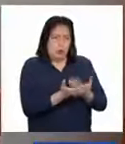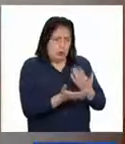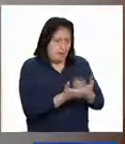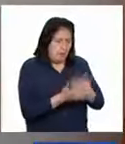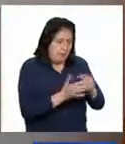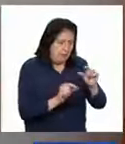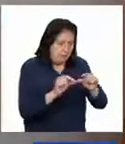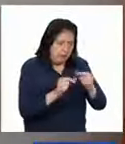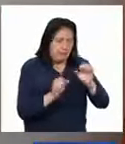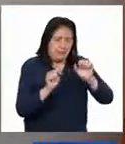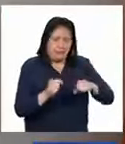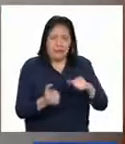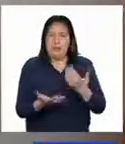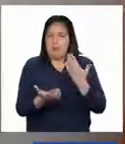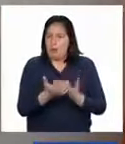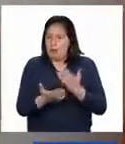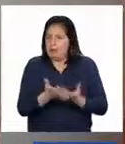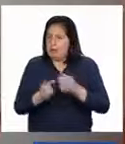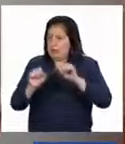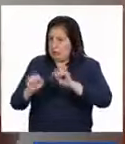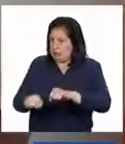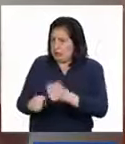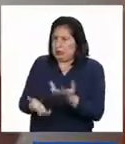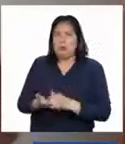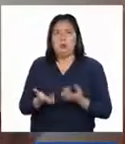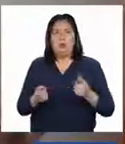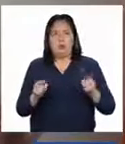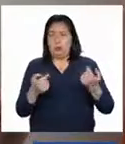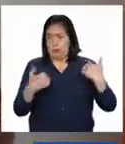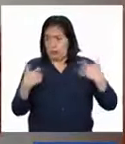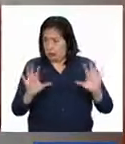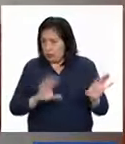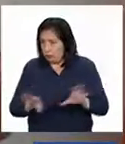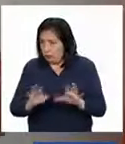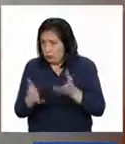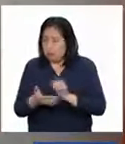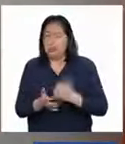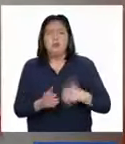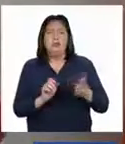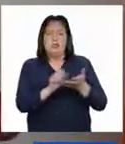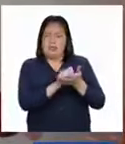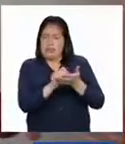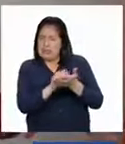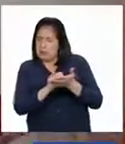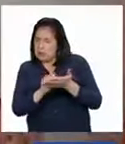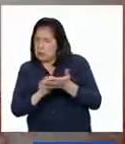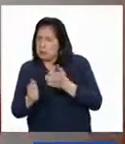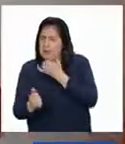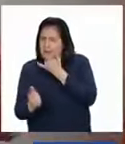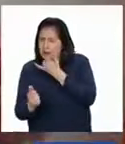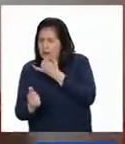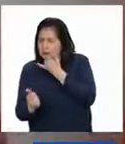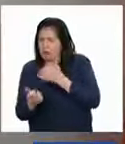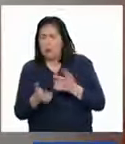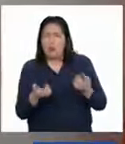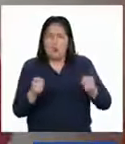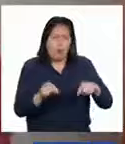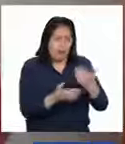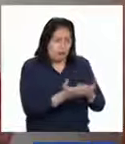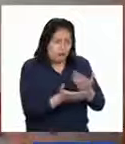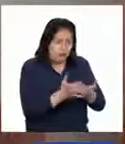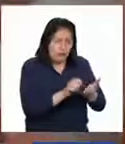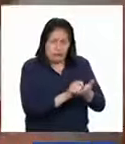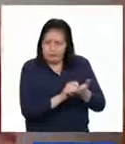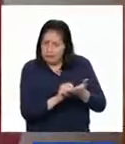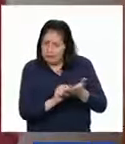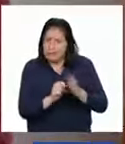experimento para poder comprobarla. Cuando hago mi experimento, registro todo lo que ha sucedido durante el